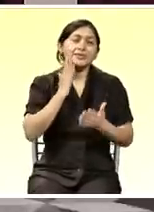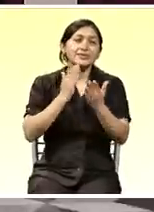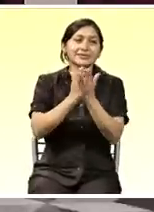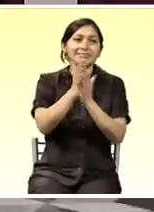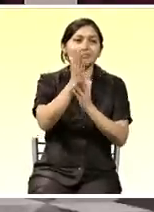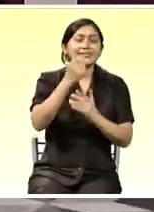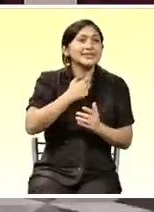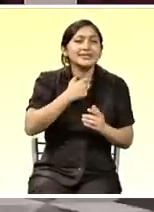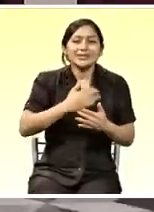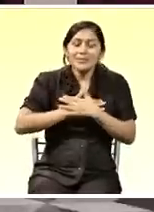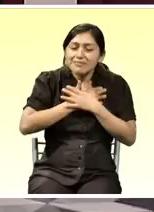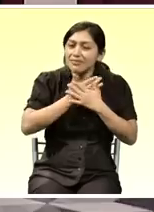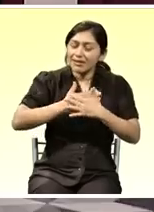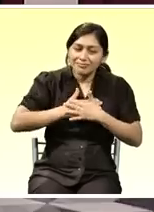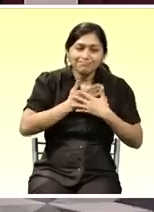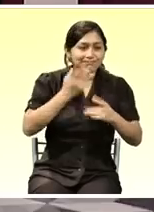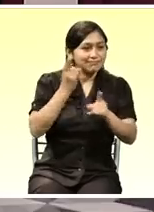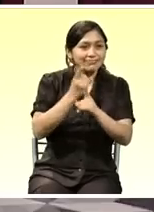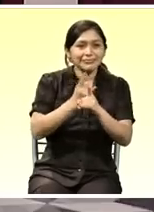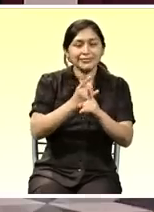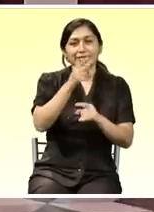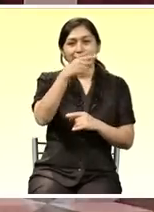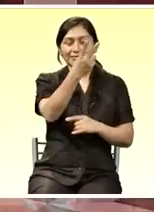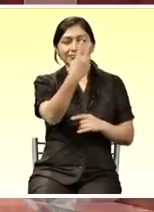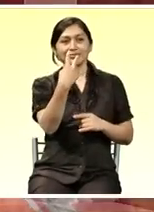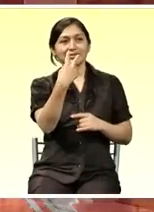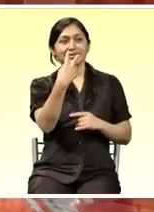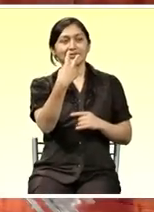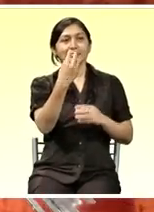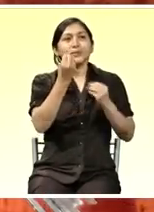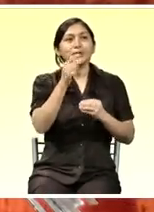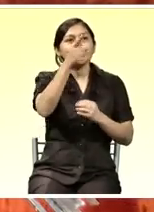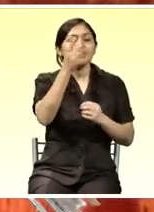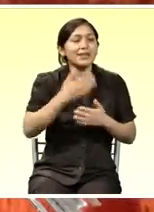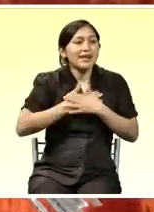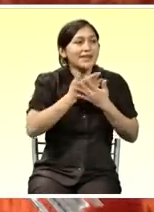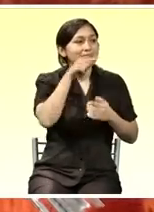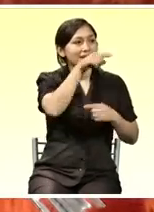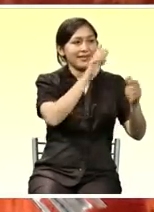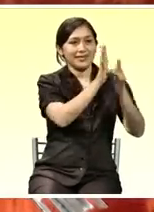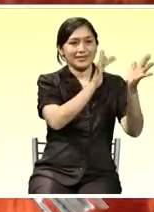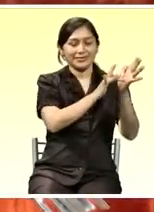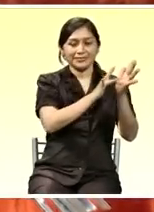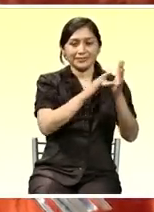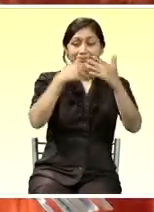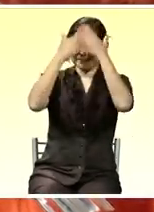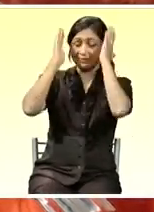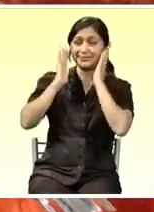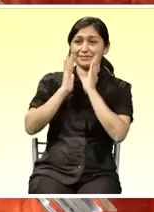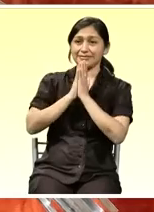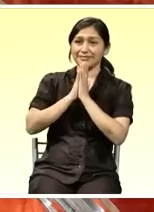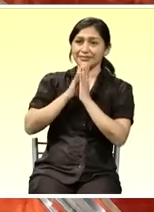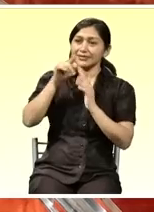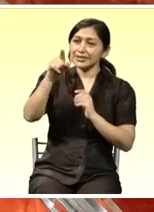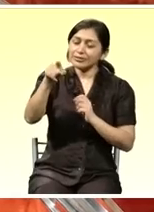siempre. Escúchame por amor a Jesucristo. María, tú eres el refugio